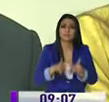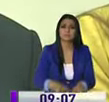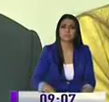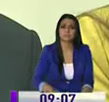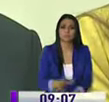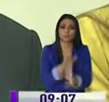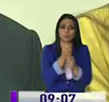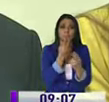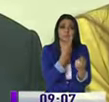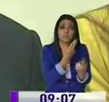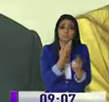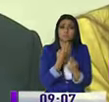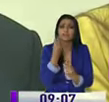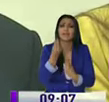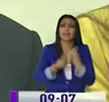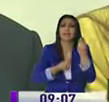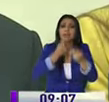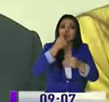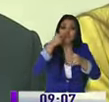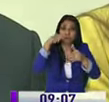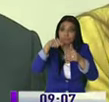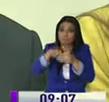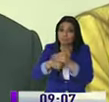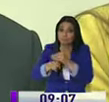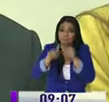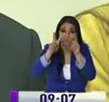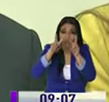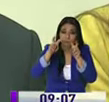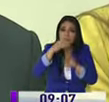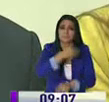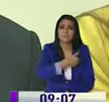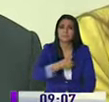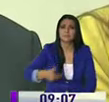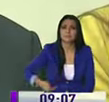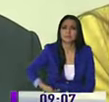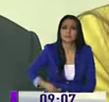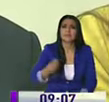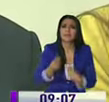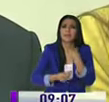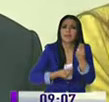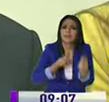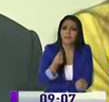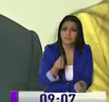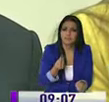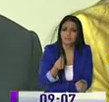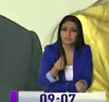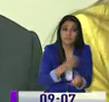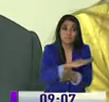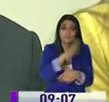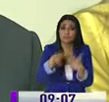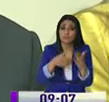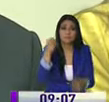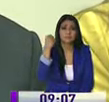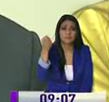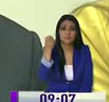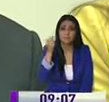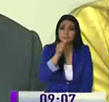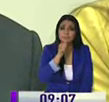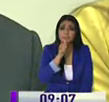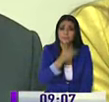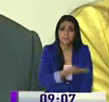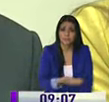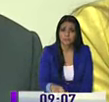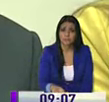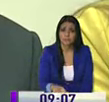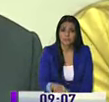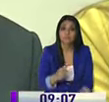reforma que hacen espiando a un presidente que harían espiando a particulares todos tenemos derecho a la intimidad y